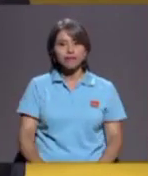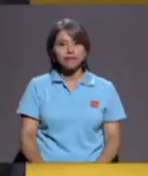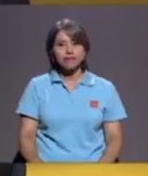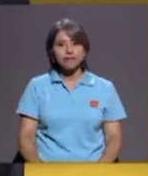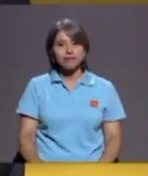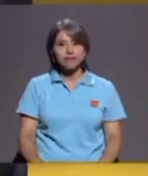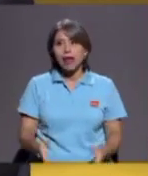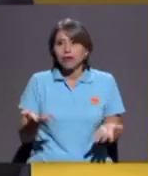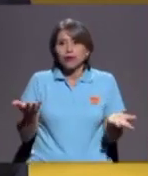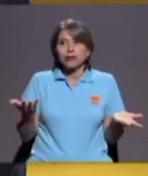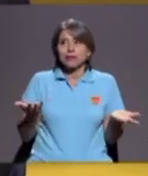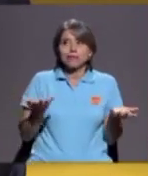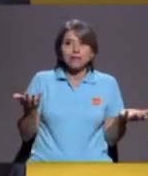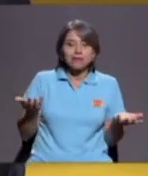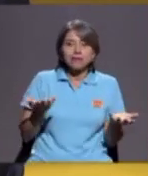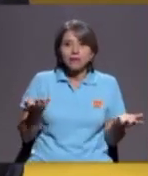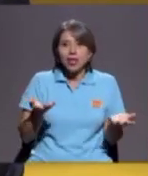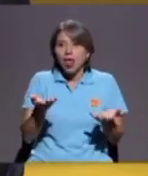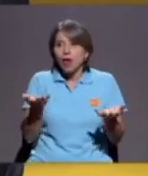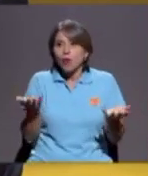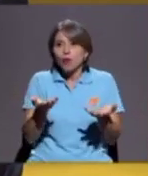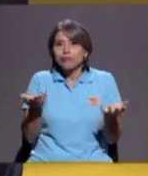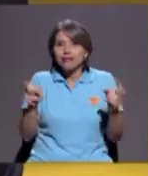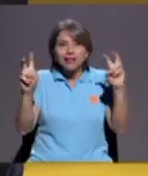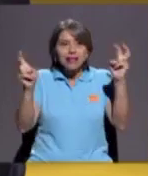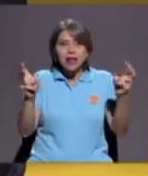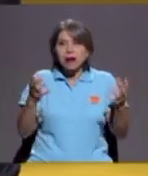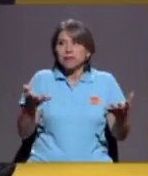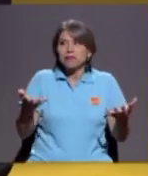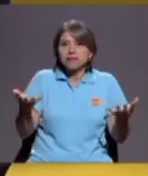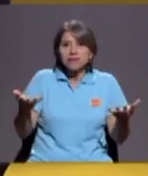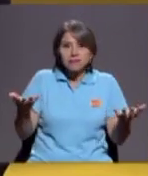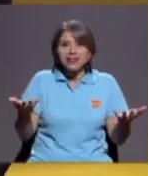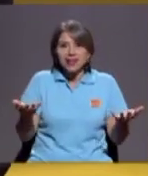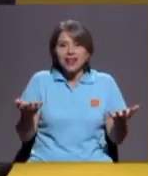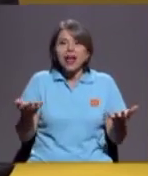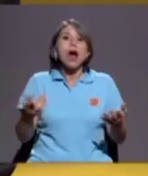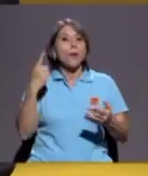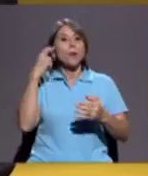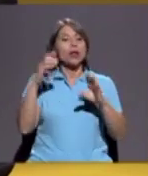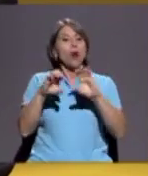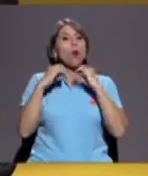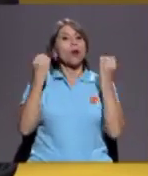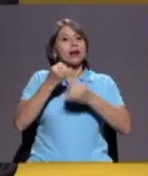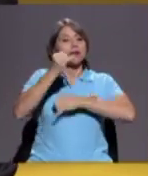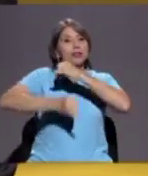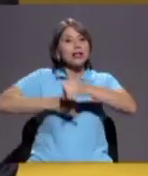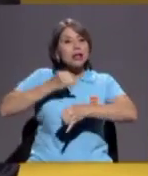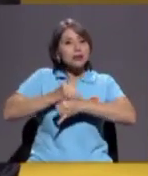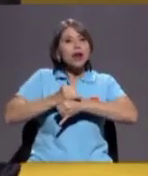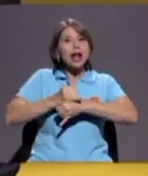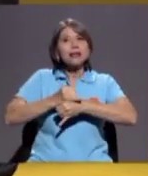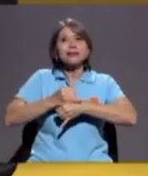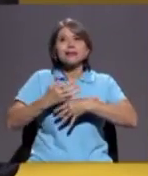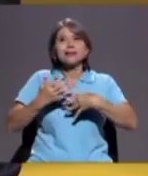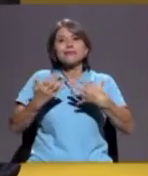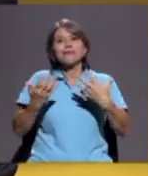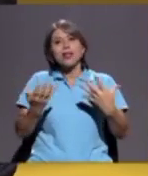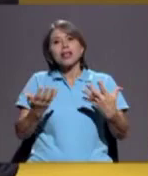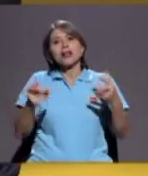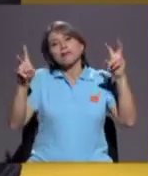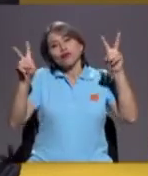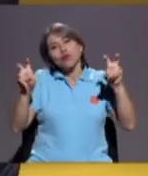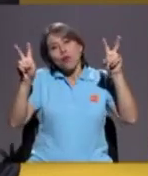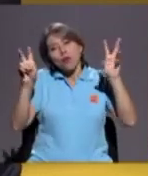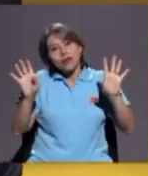Entonces queda ahí como flotando ese tema, ¿verdad? Porque sí, los organismos internacionales descansaron en el supuesto